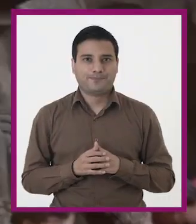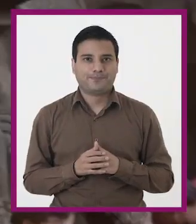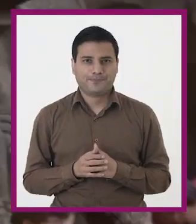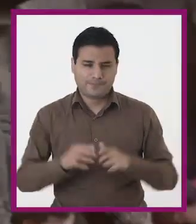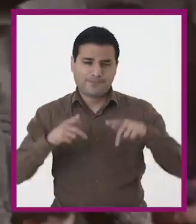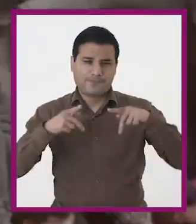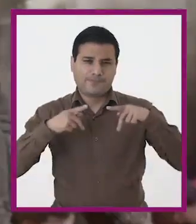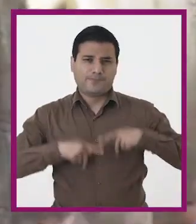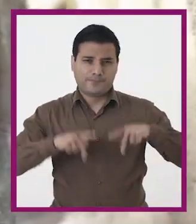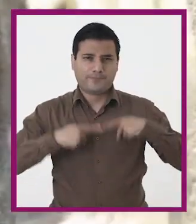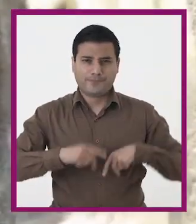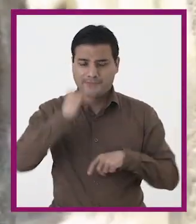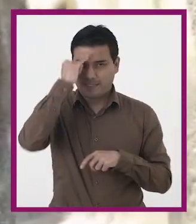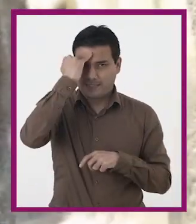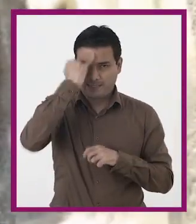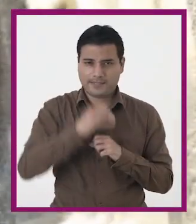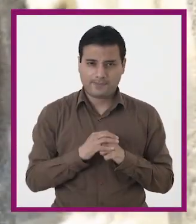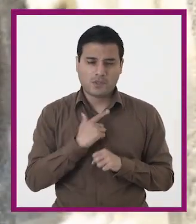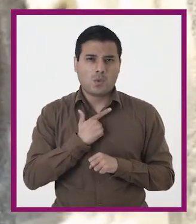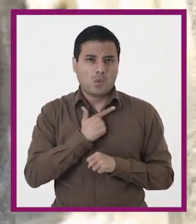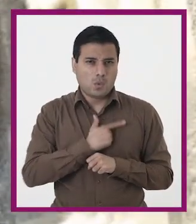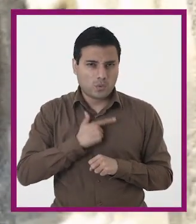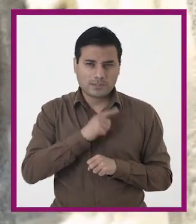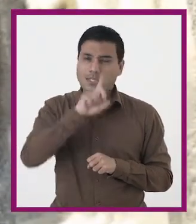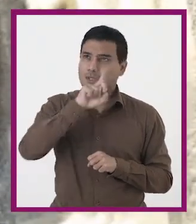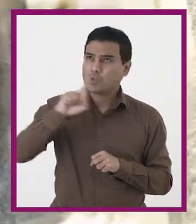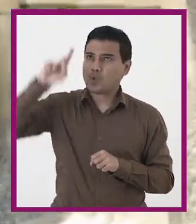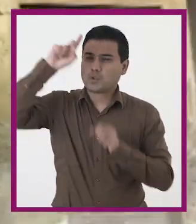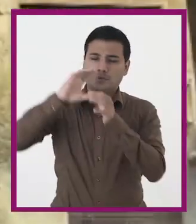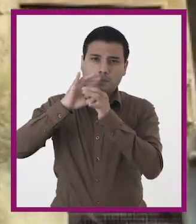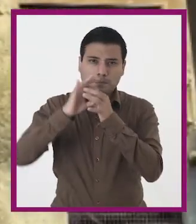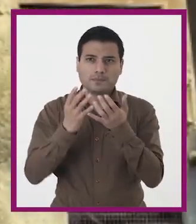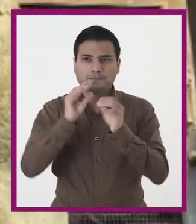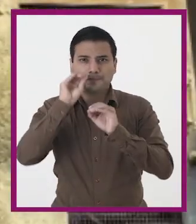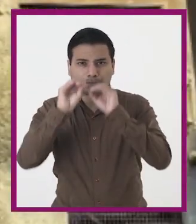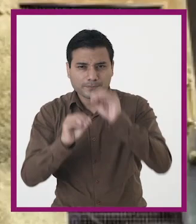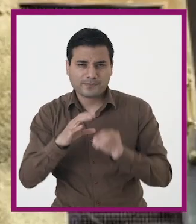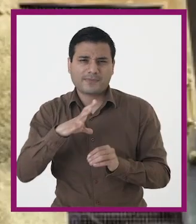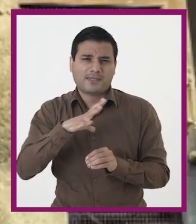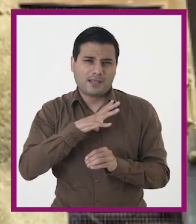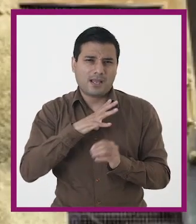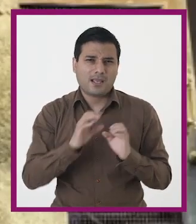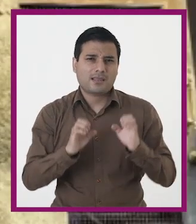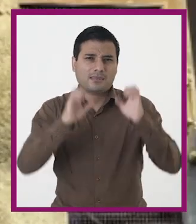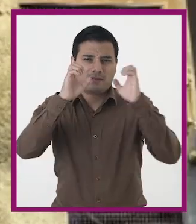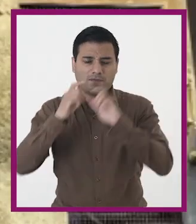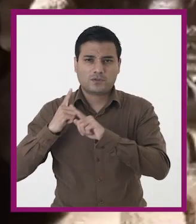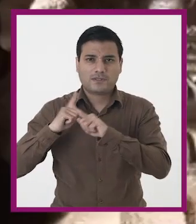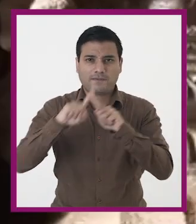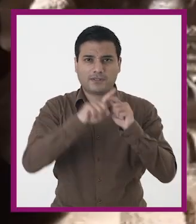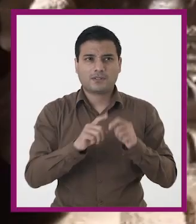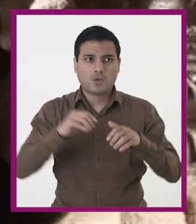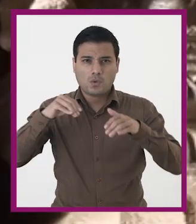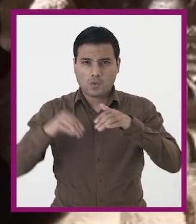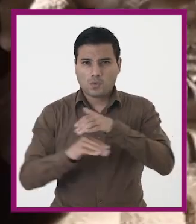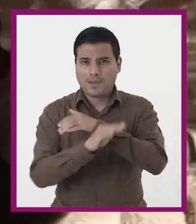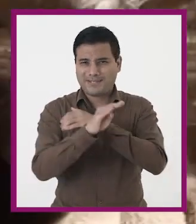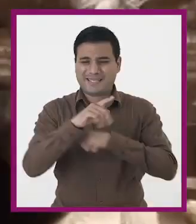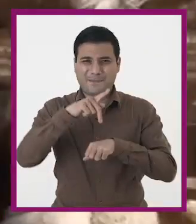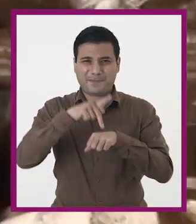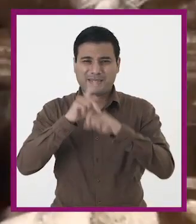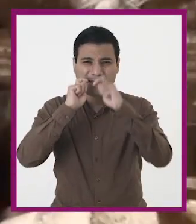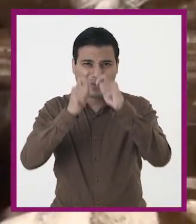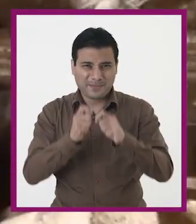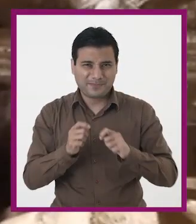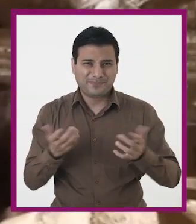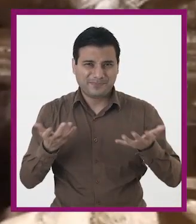La espiritualidad de la India embellece el patrimonio de la humanidad con monumentos tangibles, como las cuevas labradas